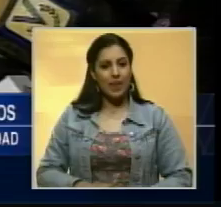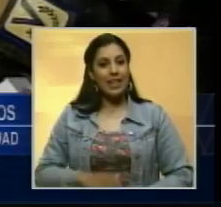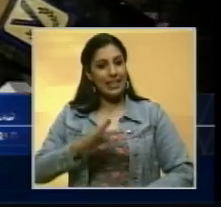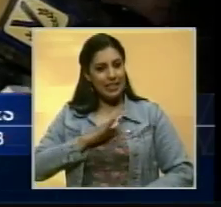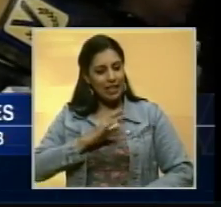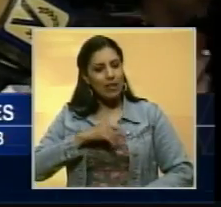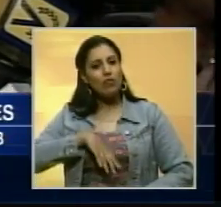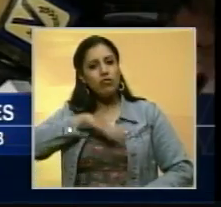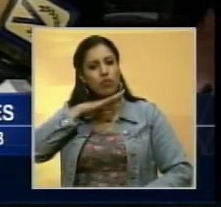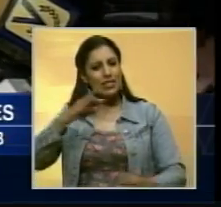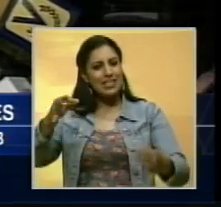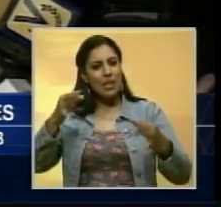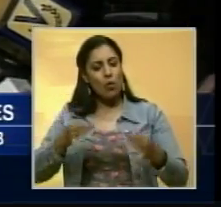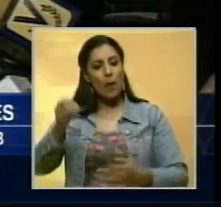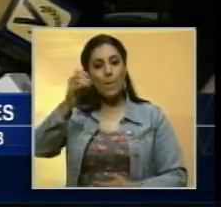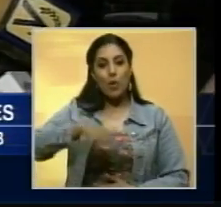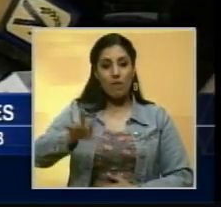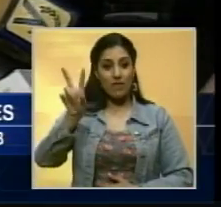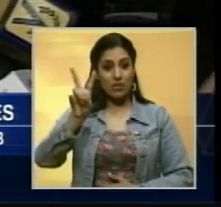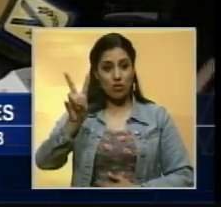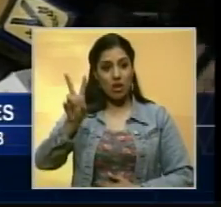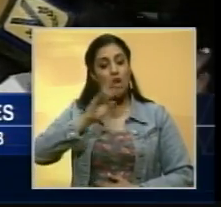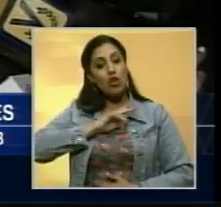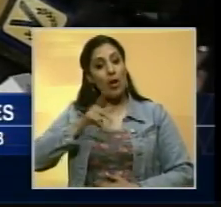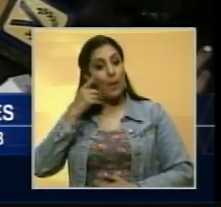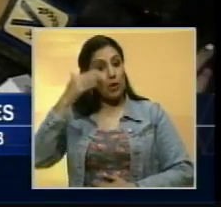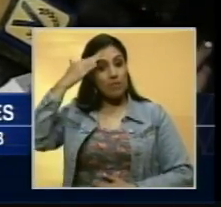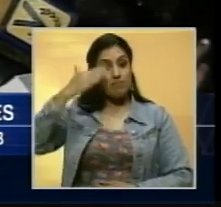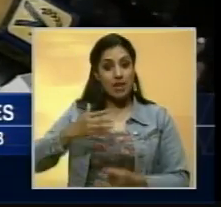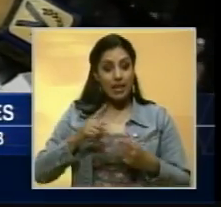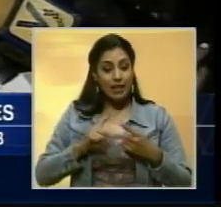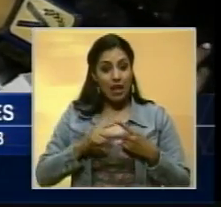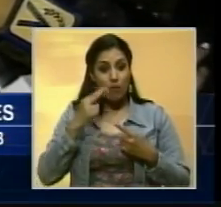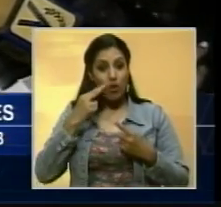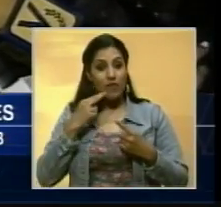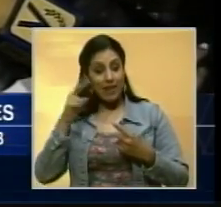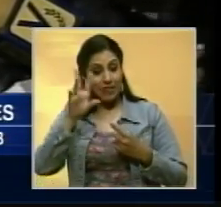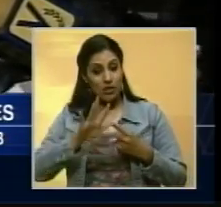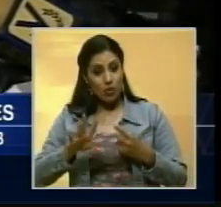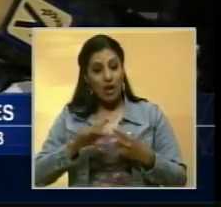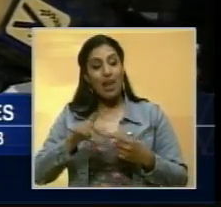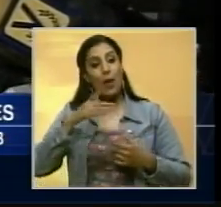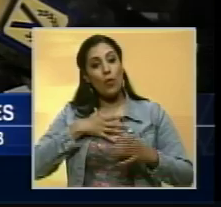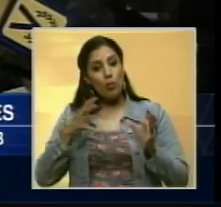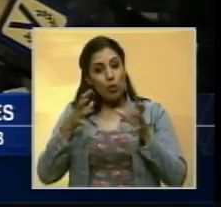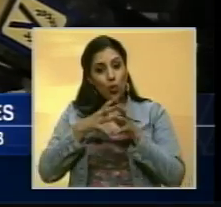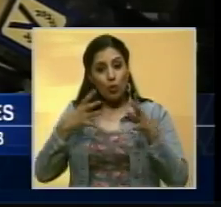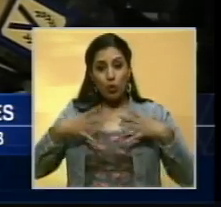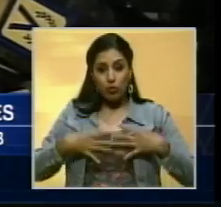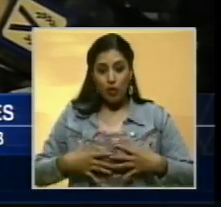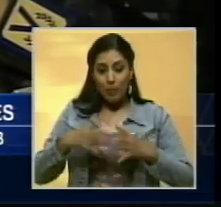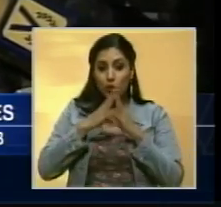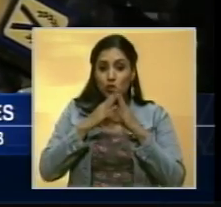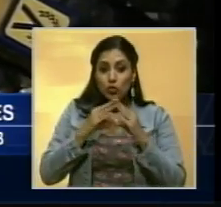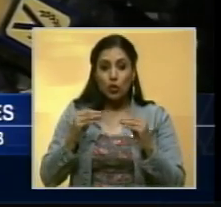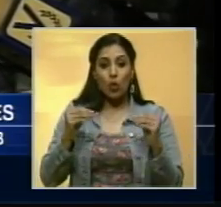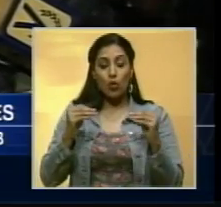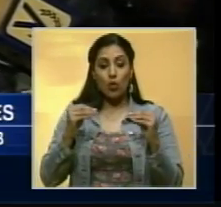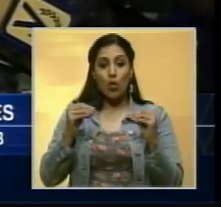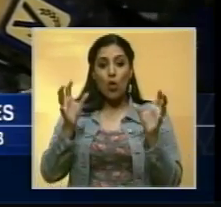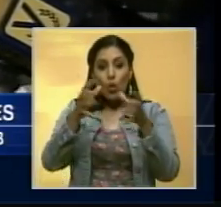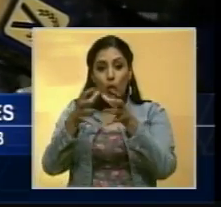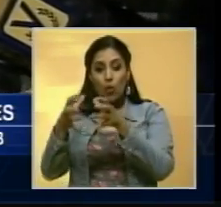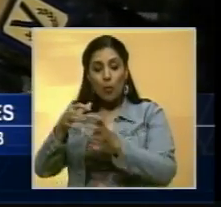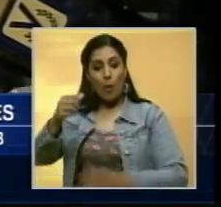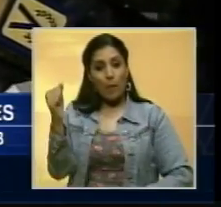tengan la plena seguridad, pueblo de Venezuela, que tanto la Guardia Nacional Bolivariana, su Fuerza Armada Nacional Bolivariana, todos los